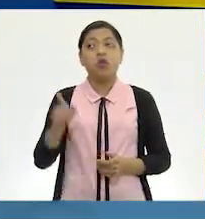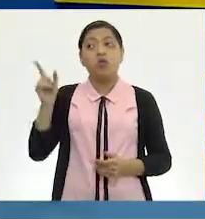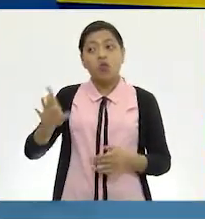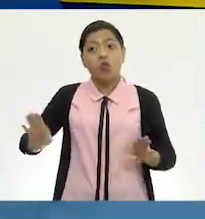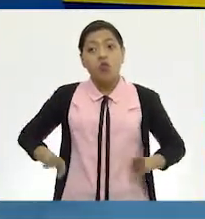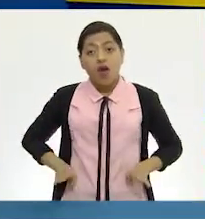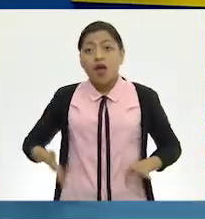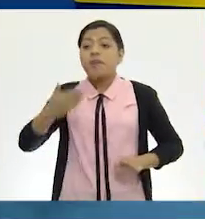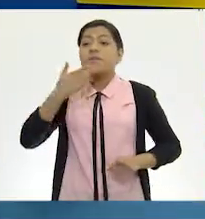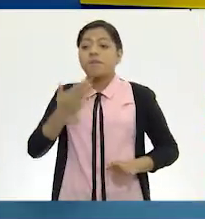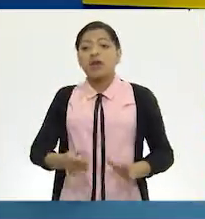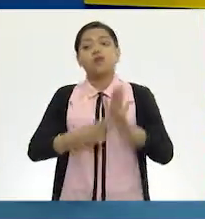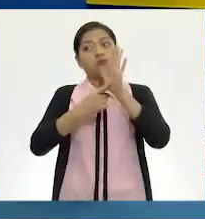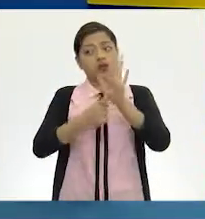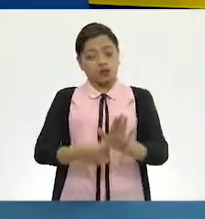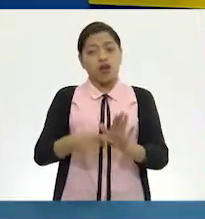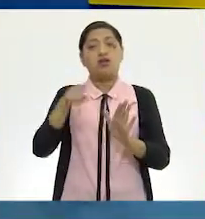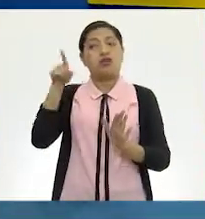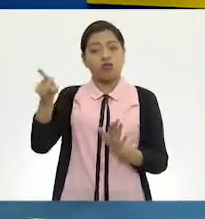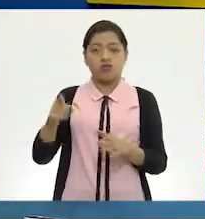ejemplo. Muy bien.